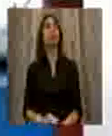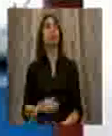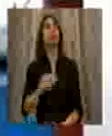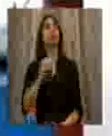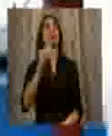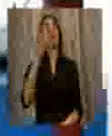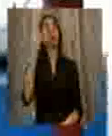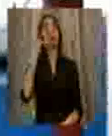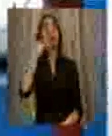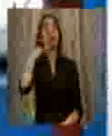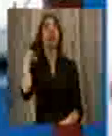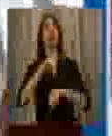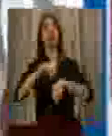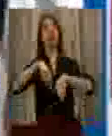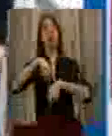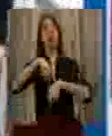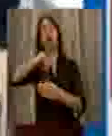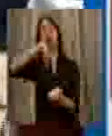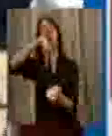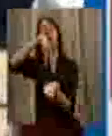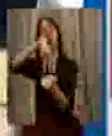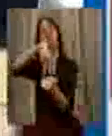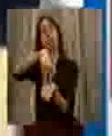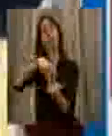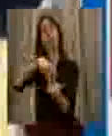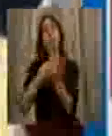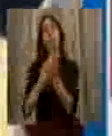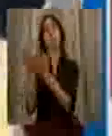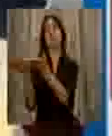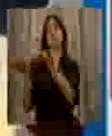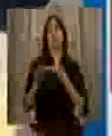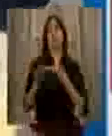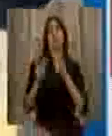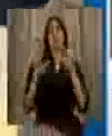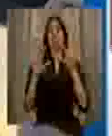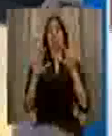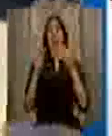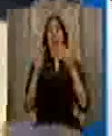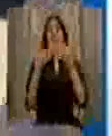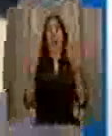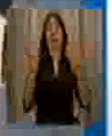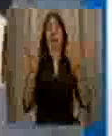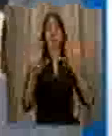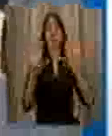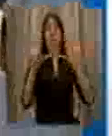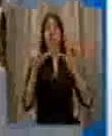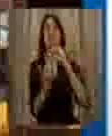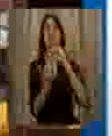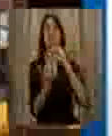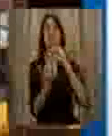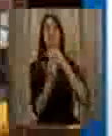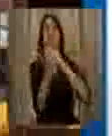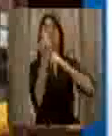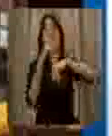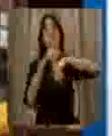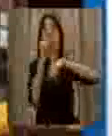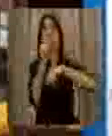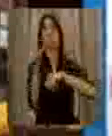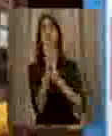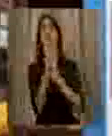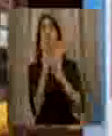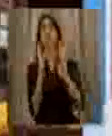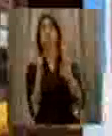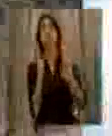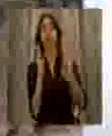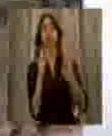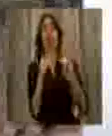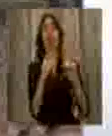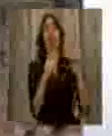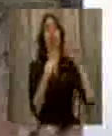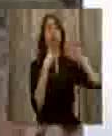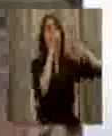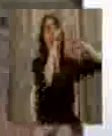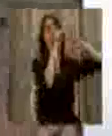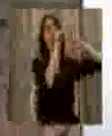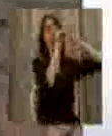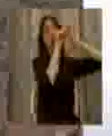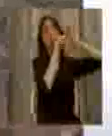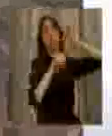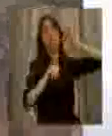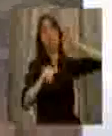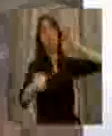media hora de pie ahí esperando. Empezaban a atender a las 9 y a las 7 ya estaba la gente haciendo la fila. Bajaba ahorita y tenía que